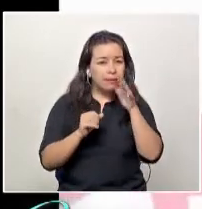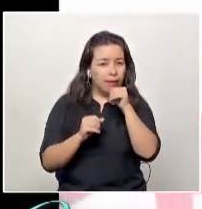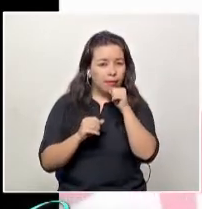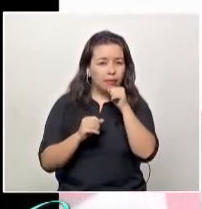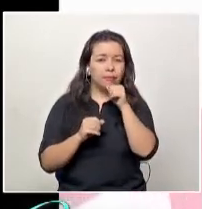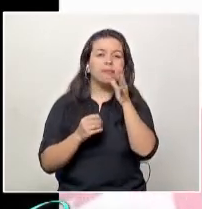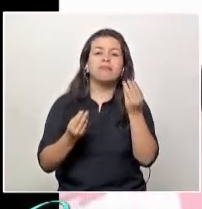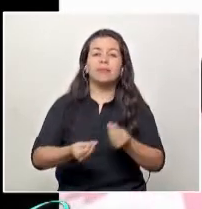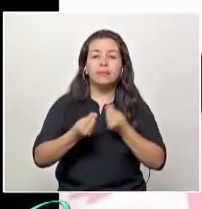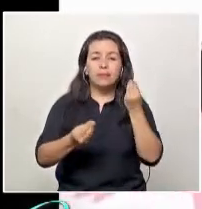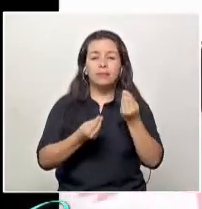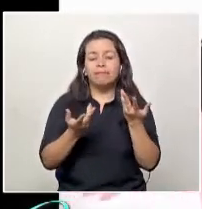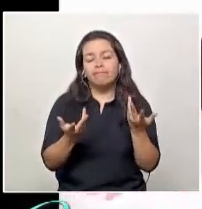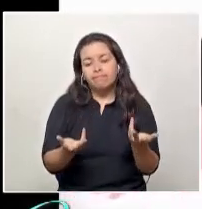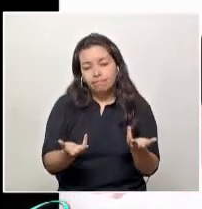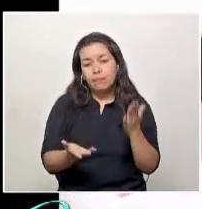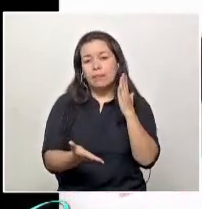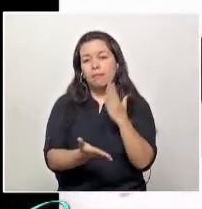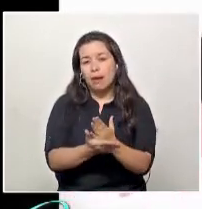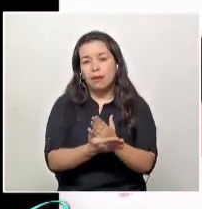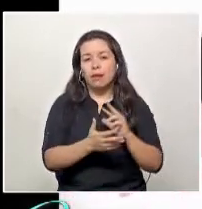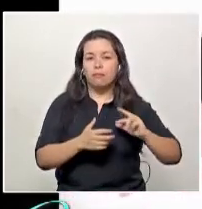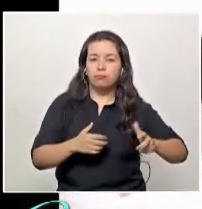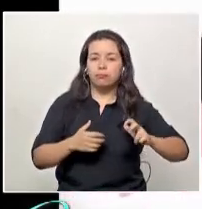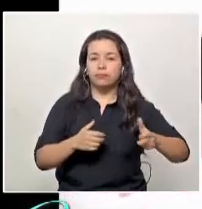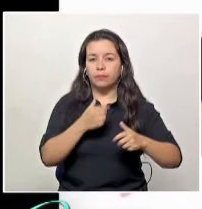después puede quedar con problemas de cojera.